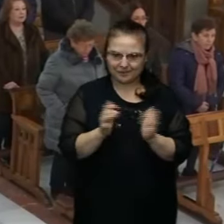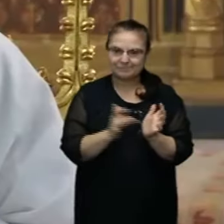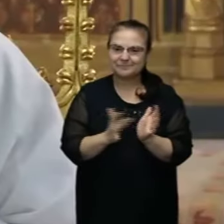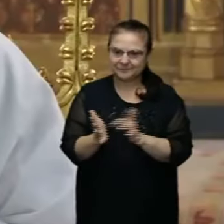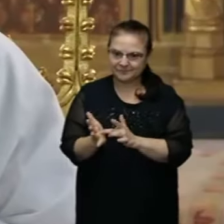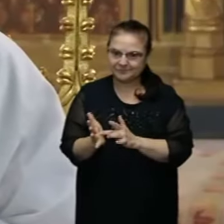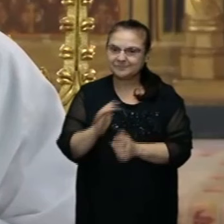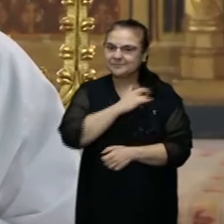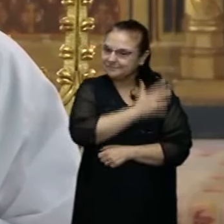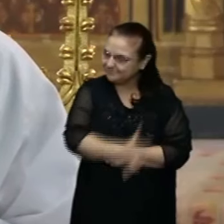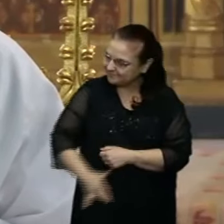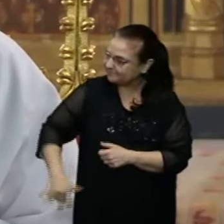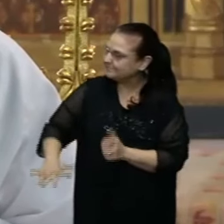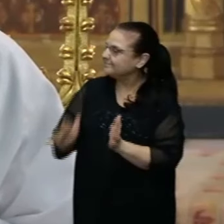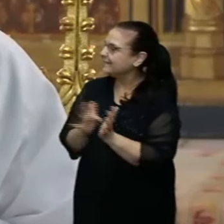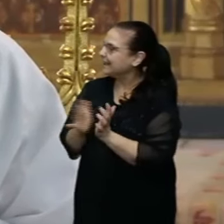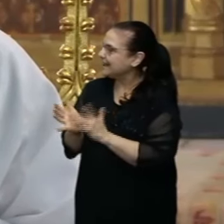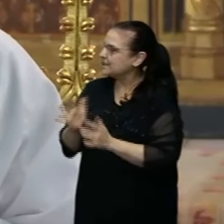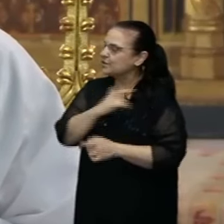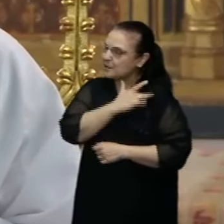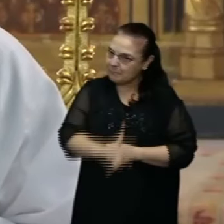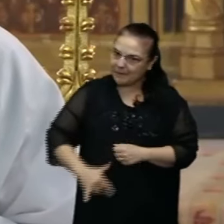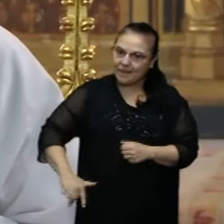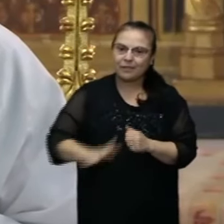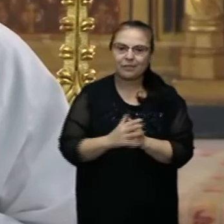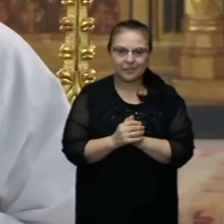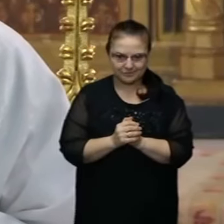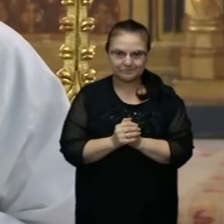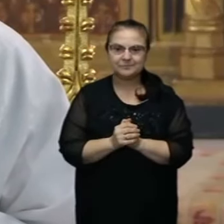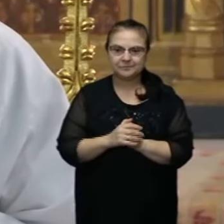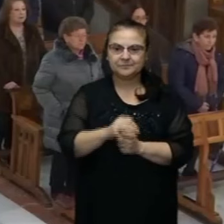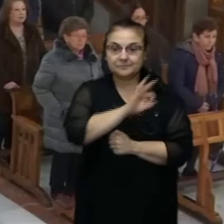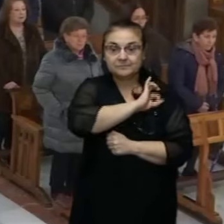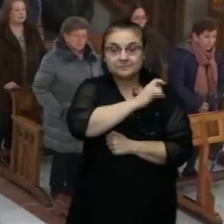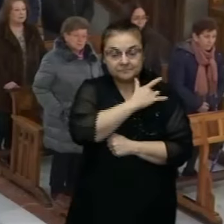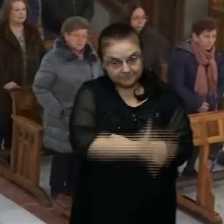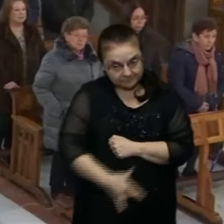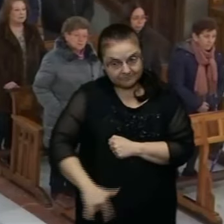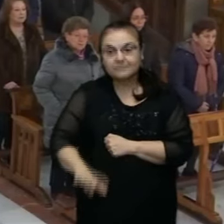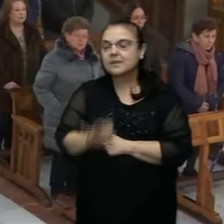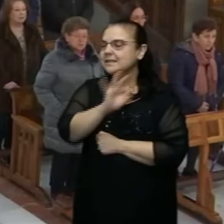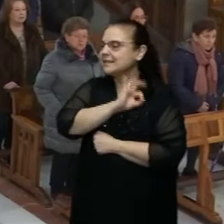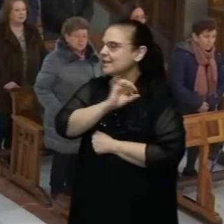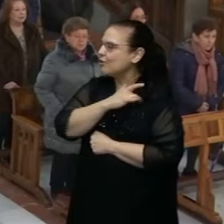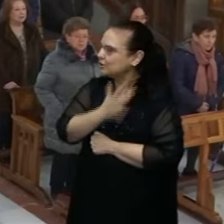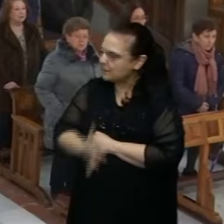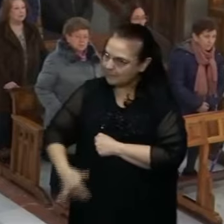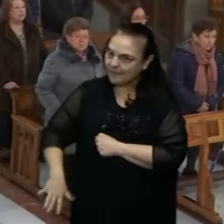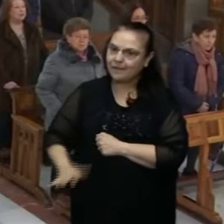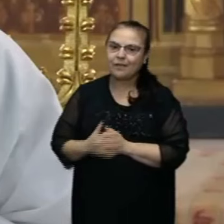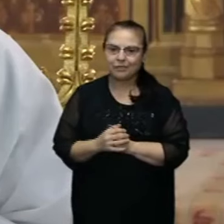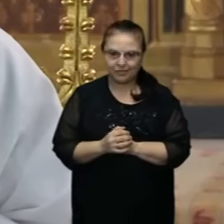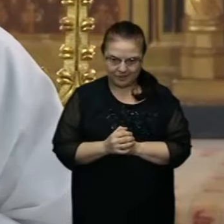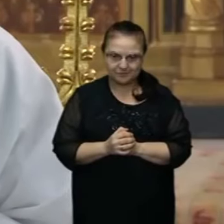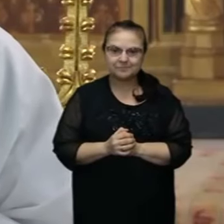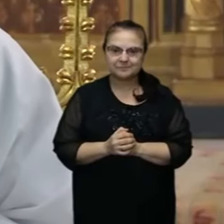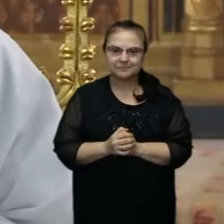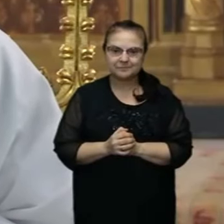piedad. Cristo, ten piedad. Cristo, ten piedad. Señor, ten piedad. Señor, ten